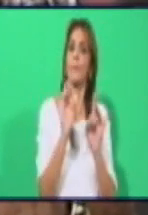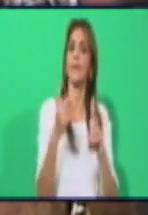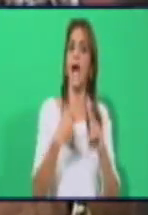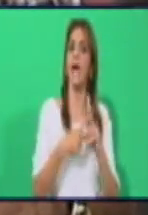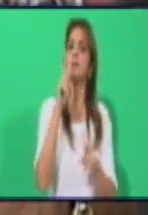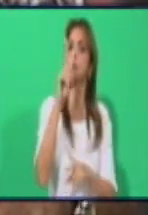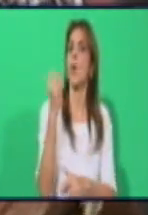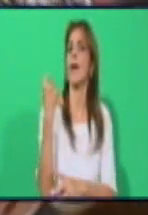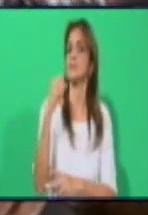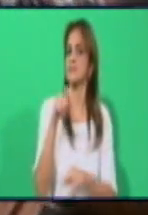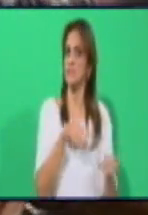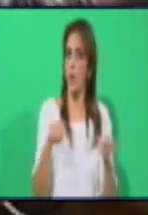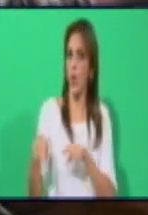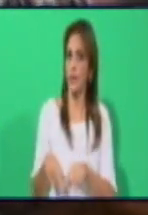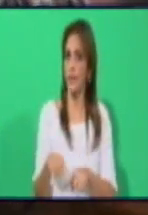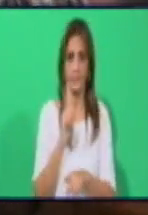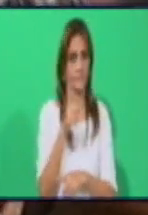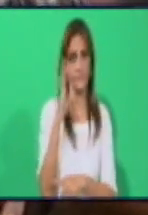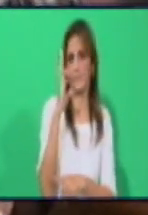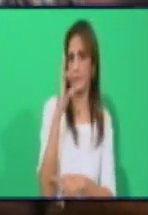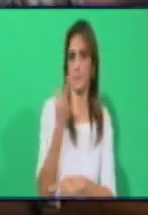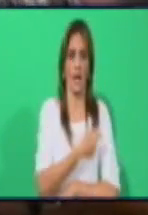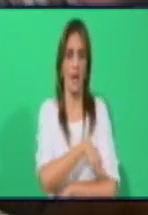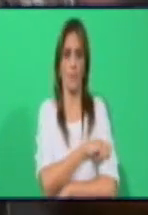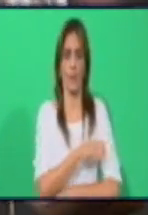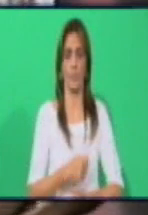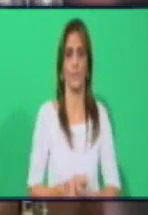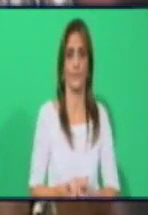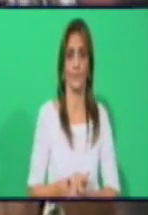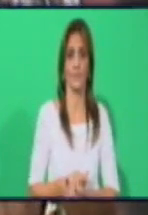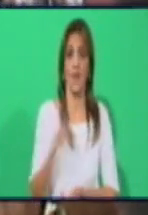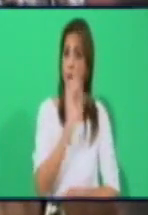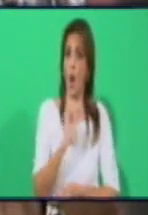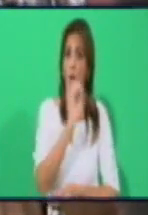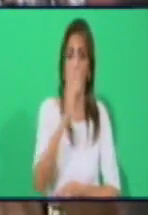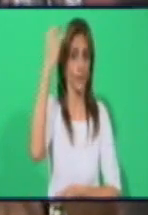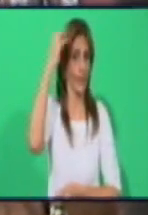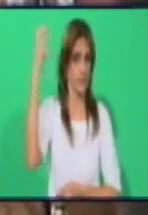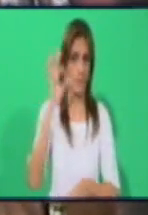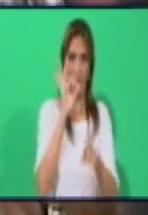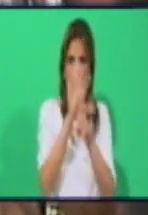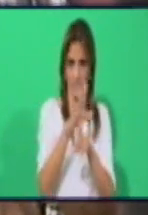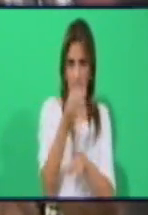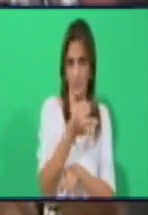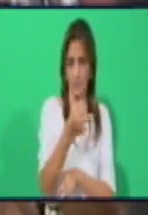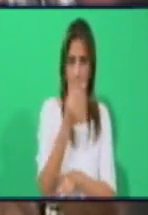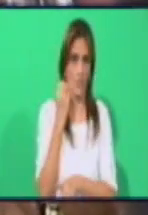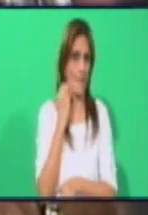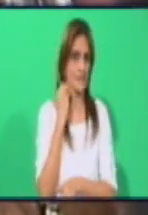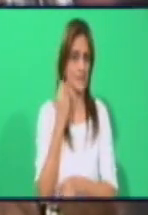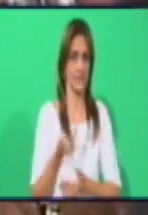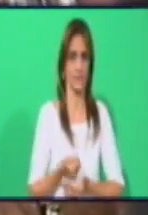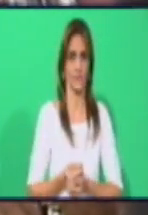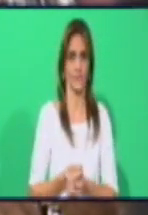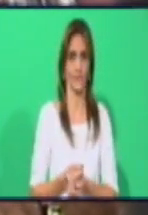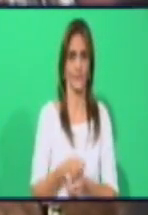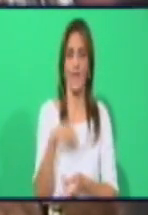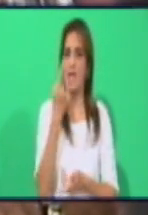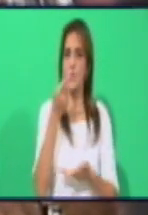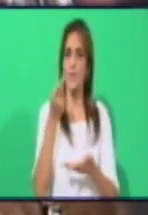pueblo. En el caso del sector estatal, comenzaremos por el municipio de Manzanillo. En la carnicería del